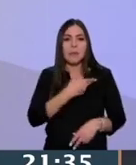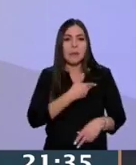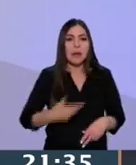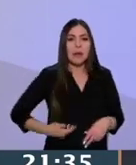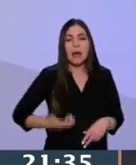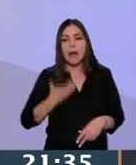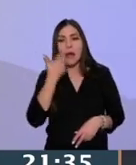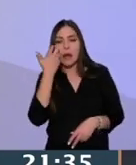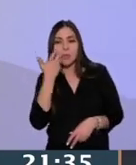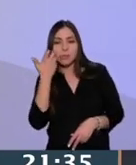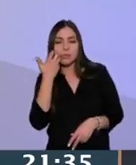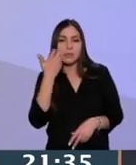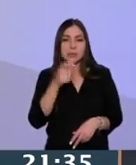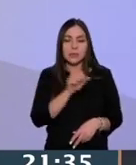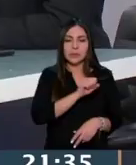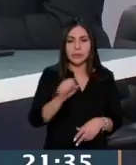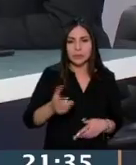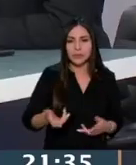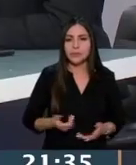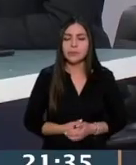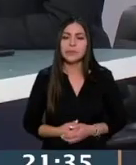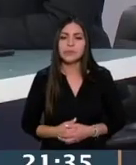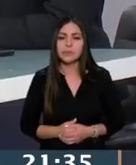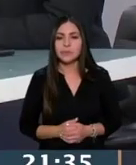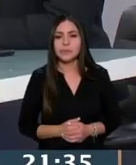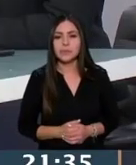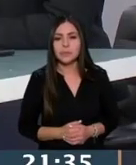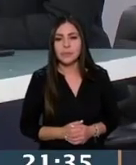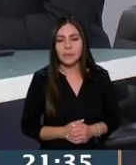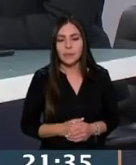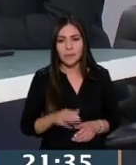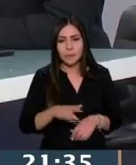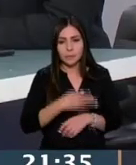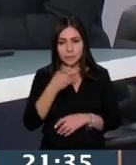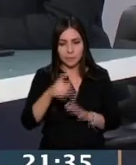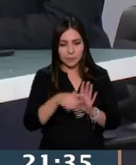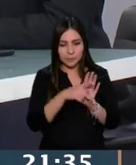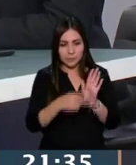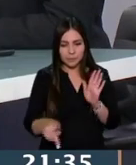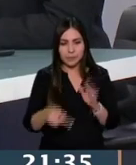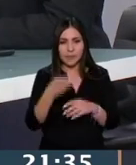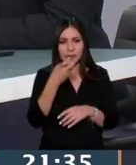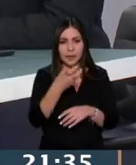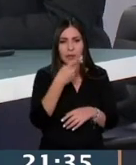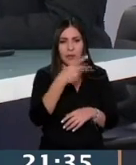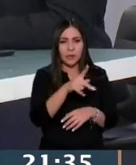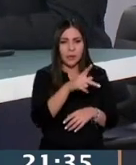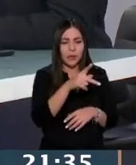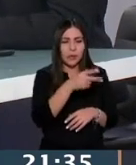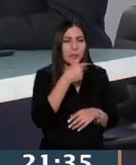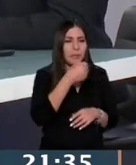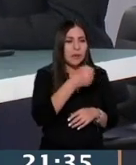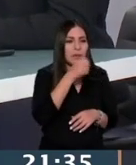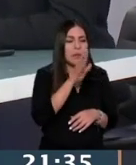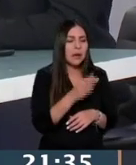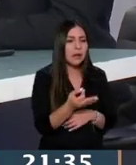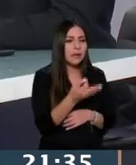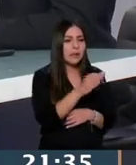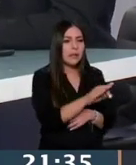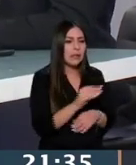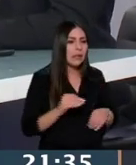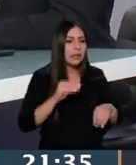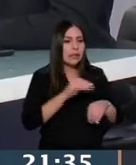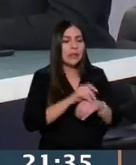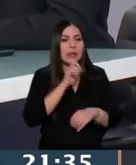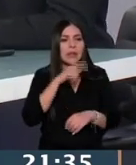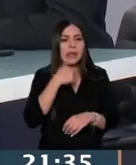presidente López Obrador. Así es, entonces el diario, además de que desde mi punto de vista traiciona a su periodista agregándole algo al texto,